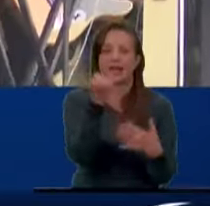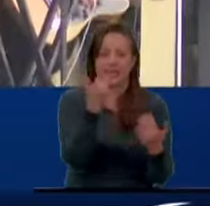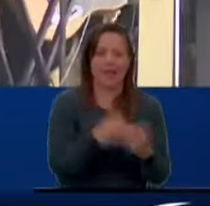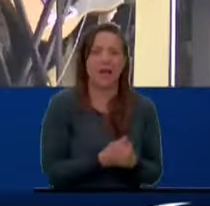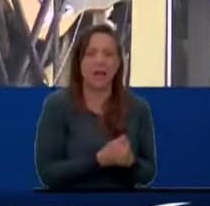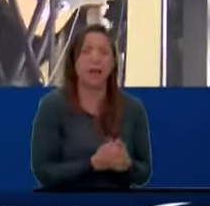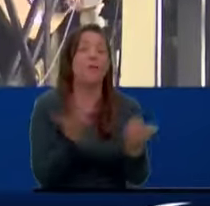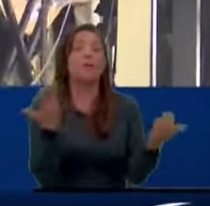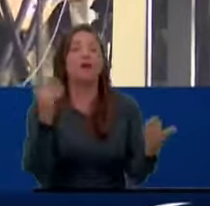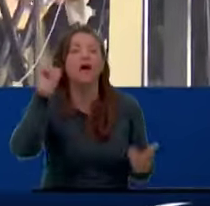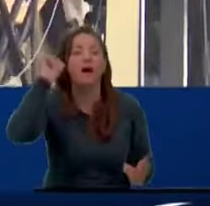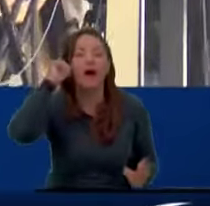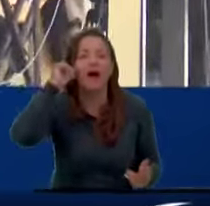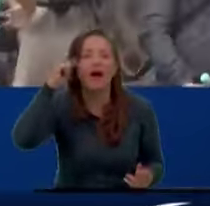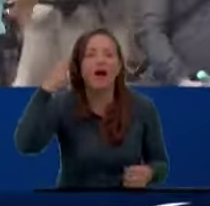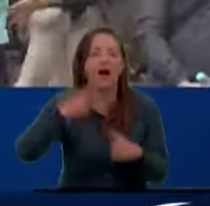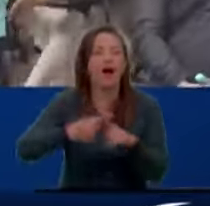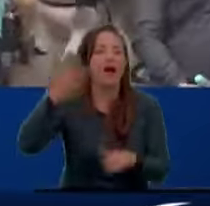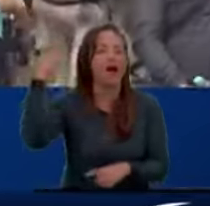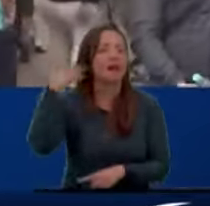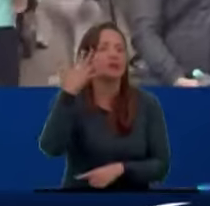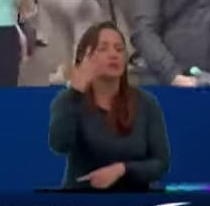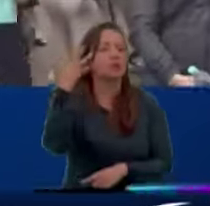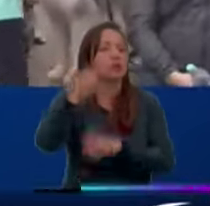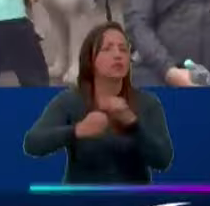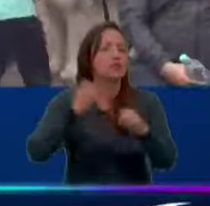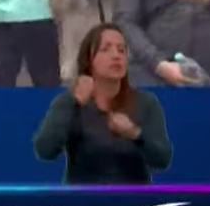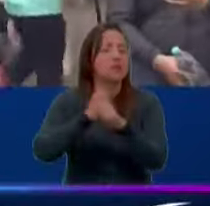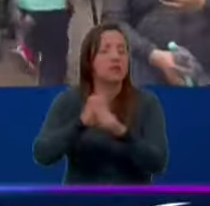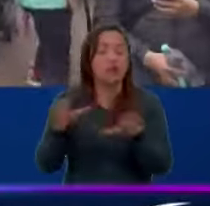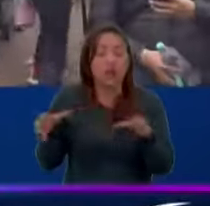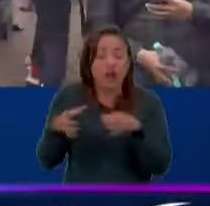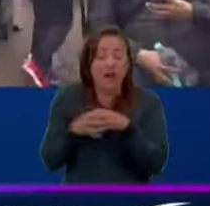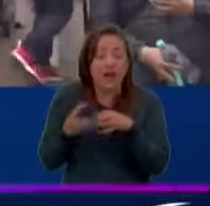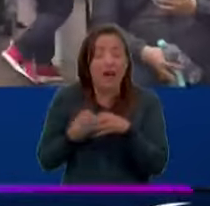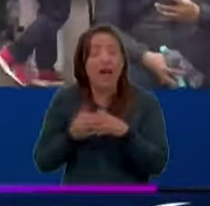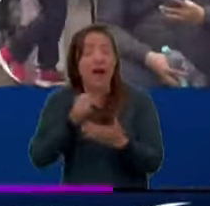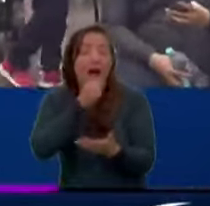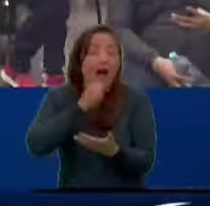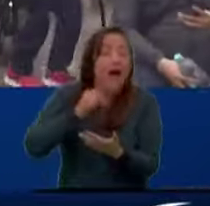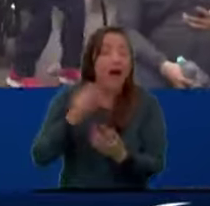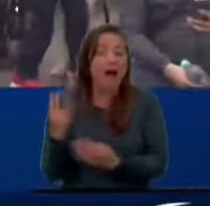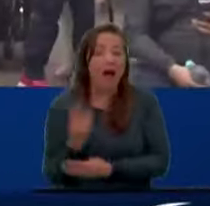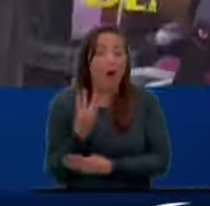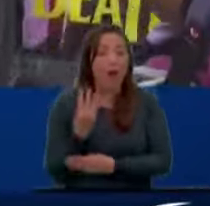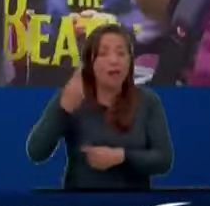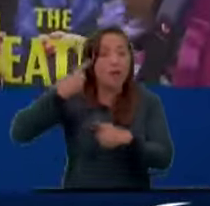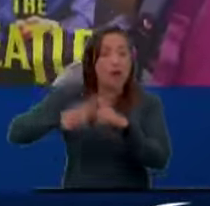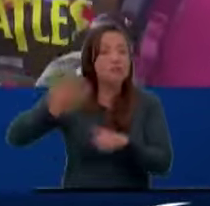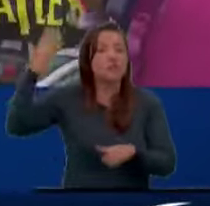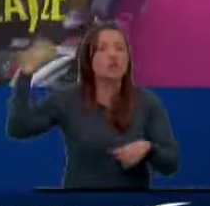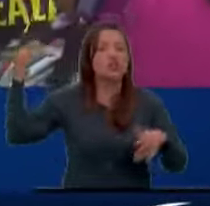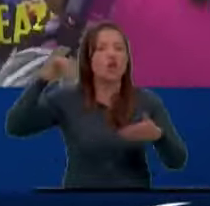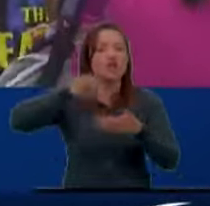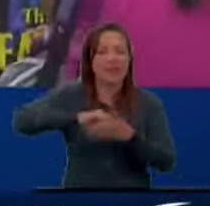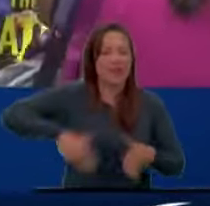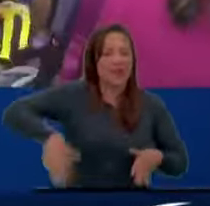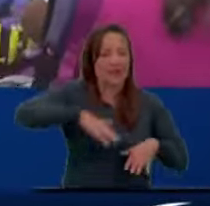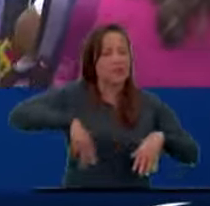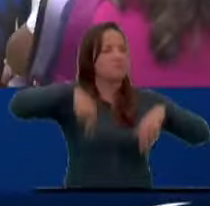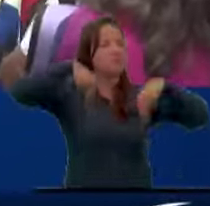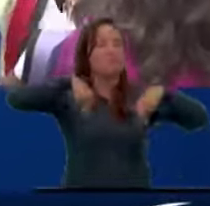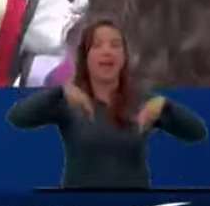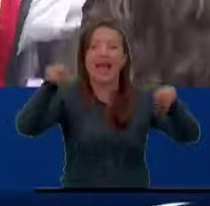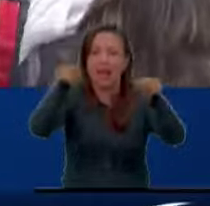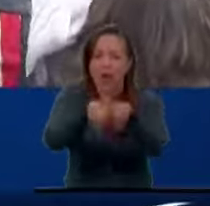Nos seguirá uniendo, por supuesto, porque recordemos que hace 55 años los Beatles estaban tocando por última vez en la terraza de Apple, como en este momento. Miren